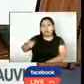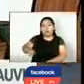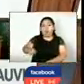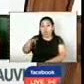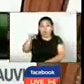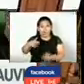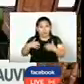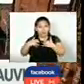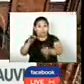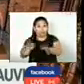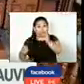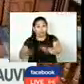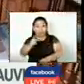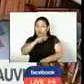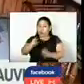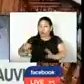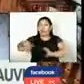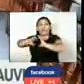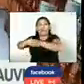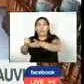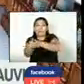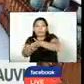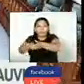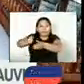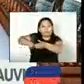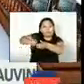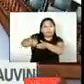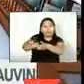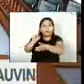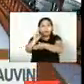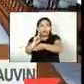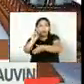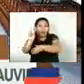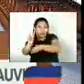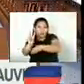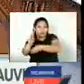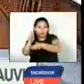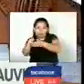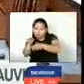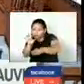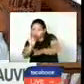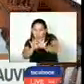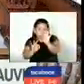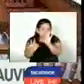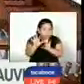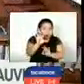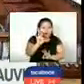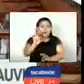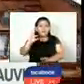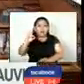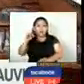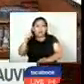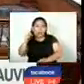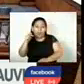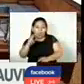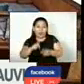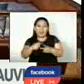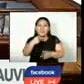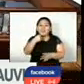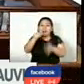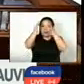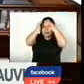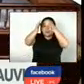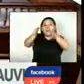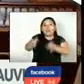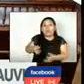en Estados Unidos es un jurado usualmente compuesto por 12 personas seleccionadas entre la fiscalía y la defensa el que decide sobre la